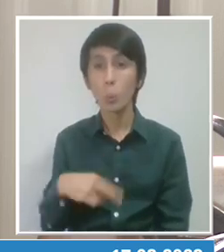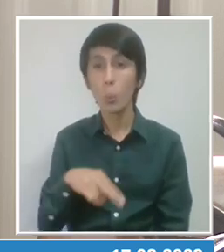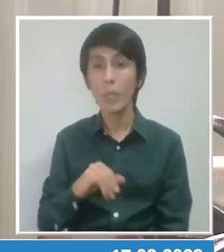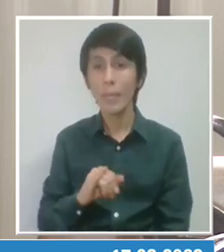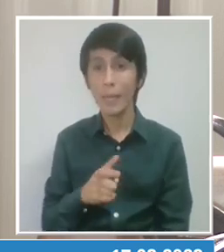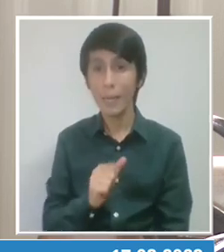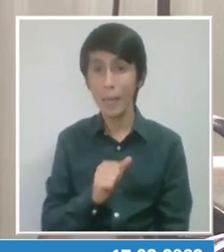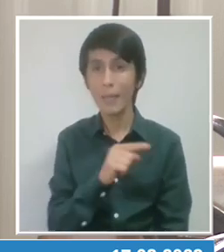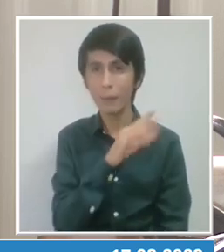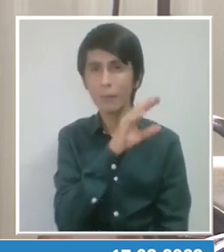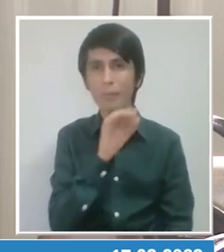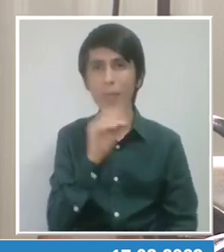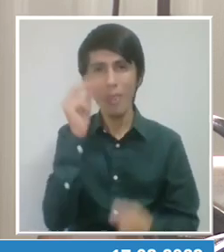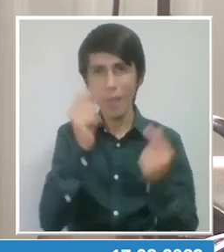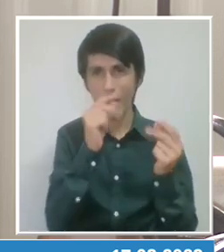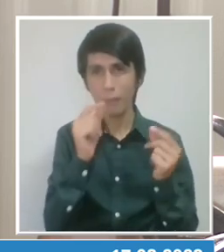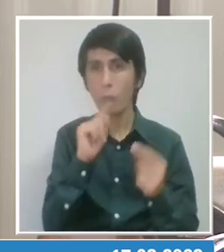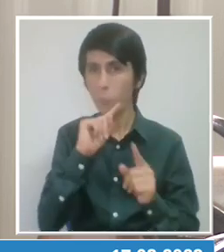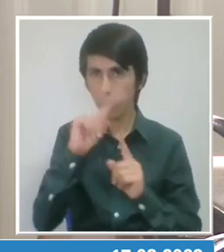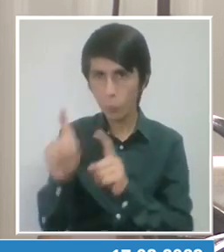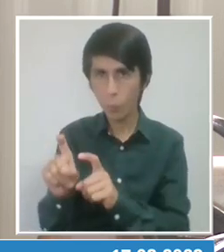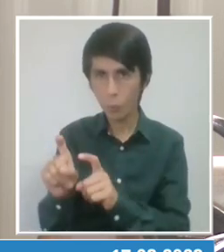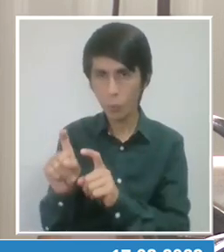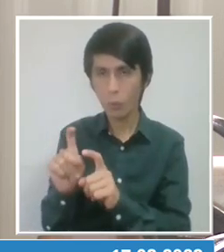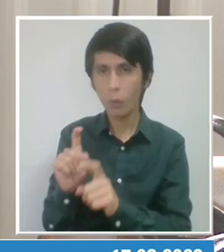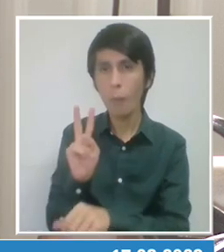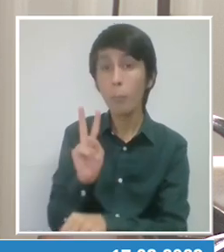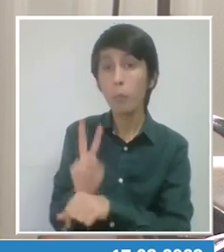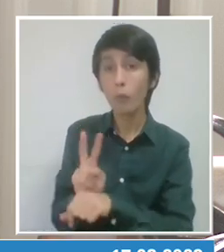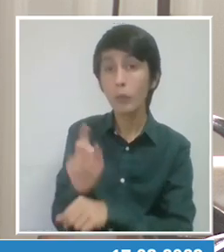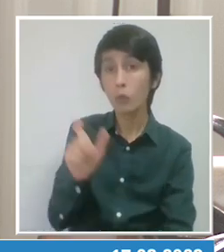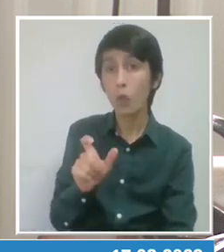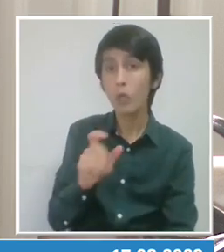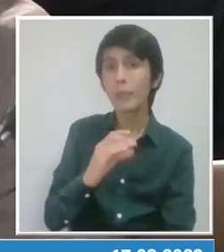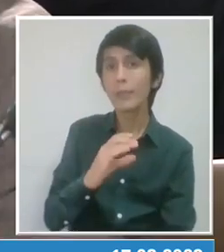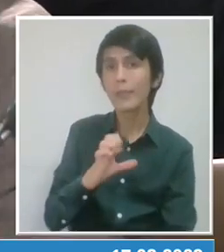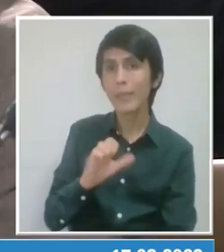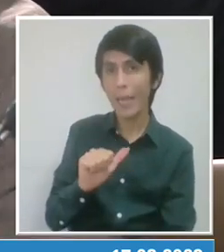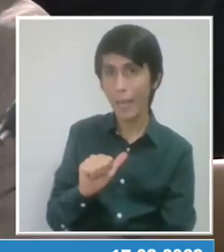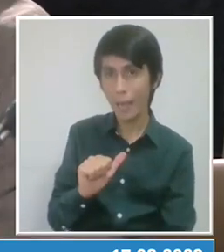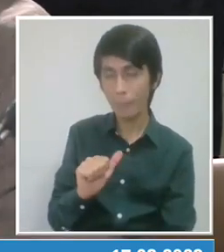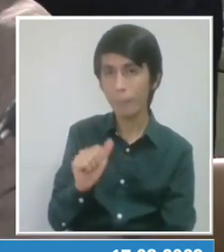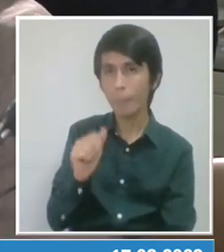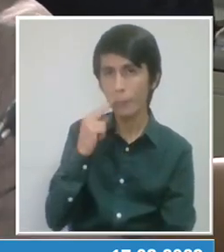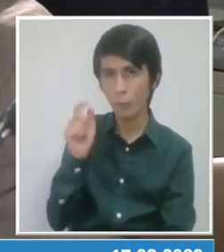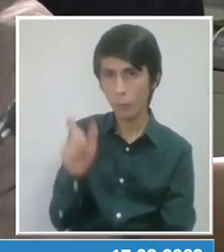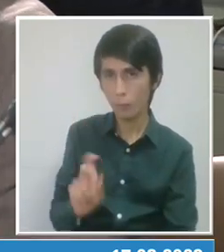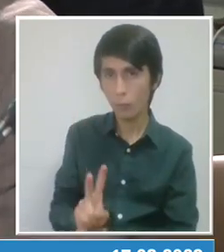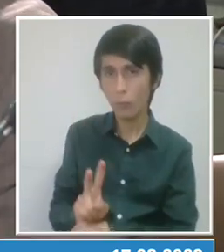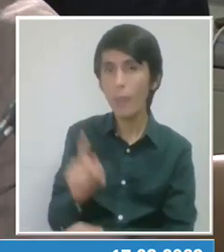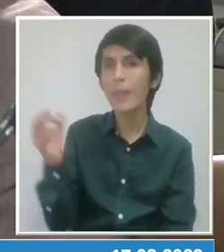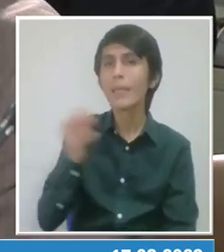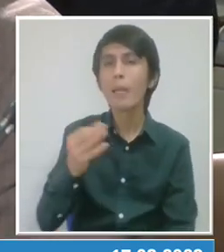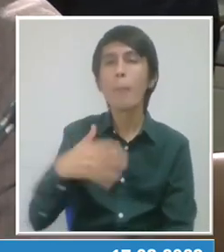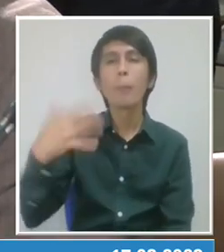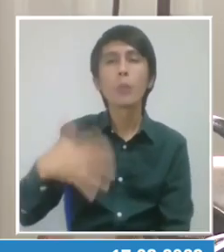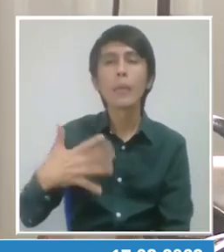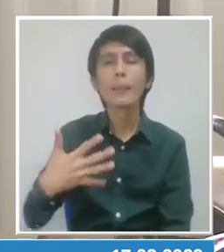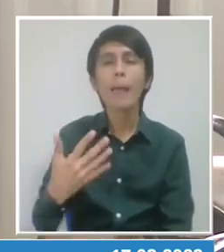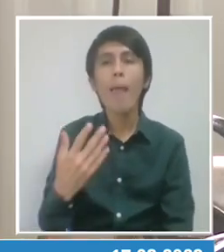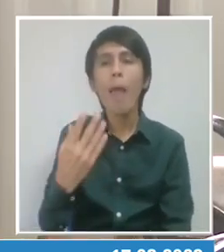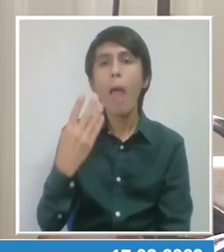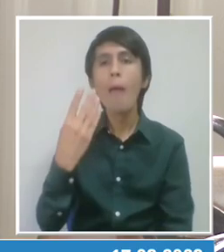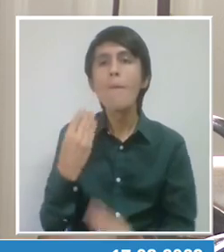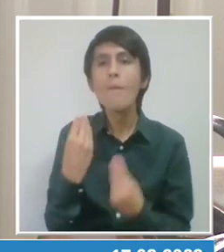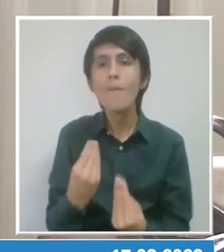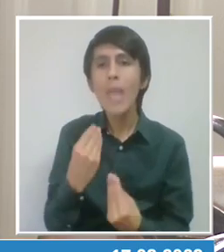El profesor Zea habla de la importancia del bien común, ¿no es cierto?,